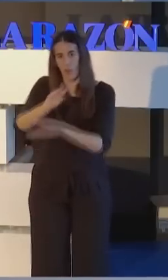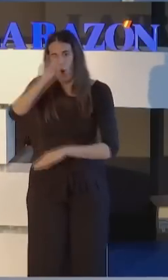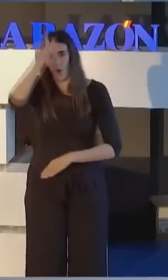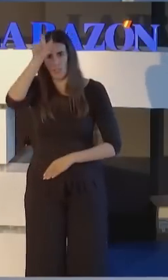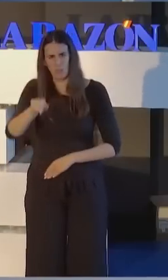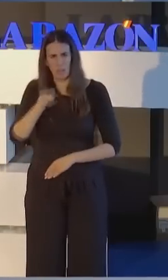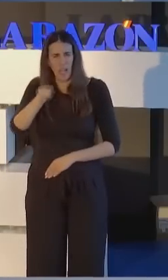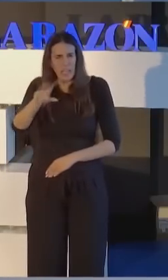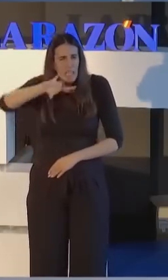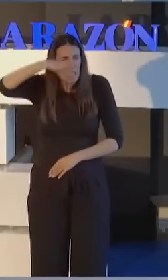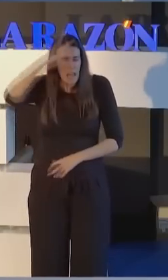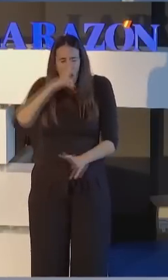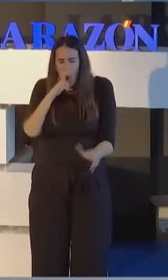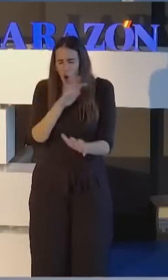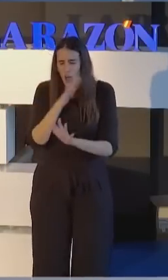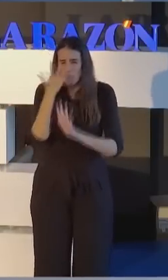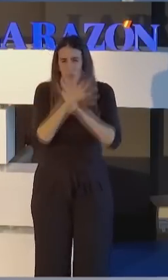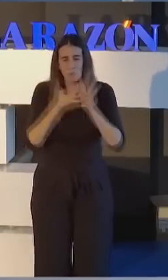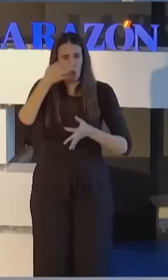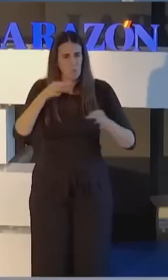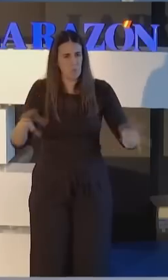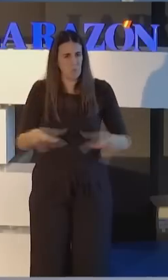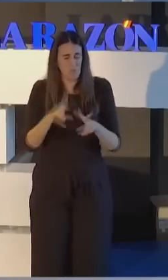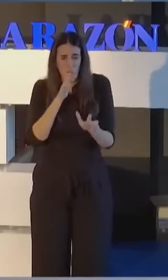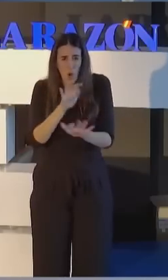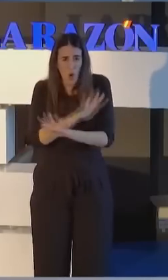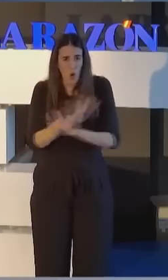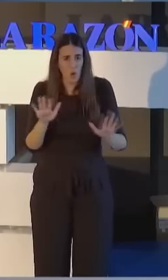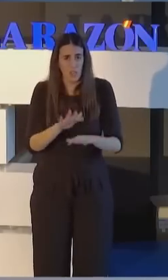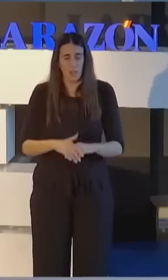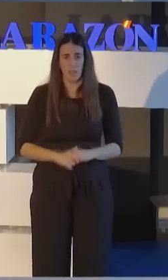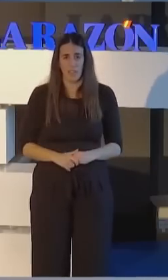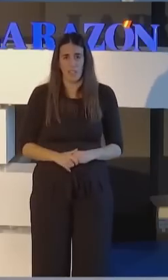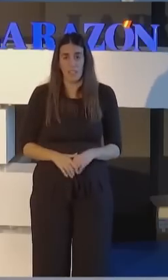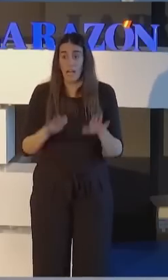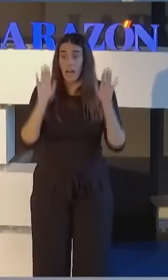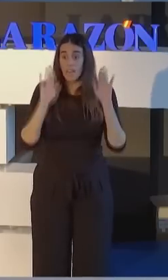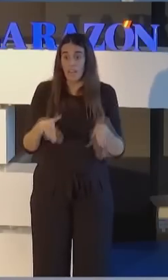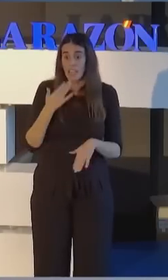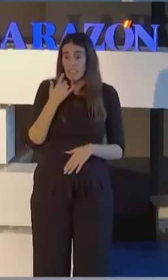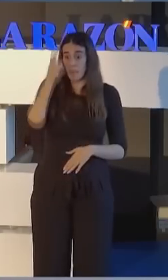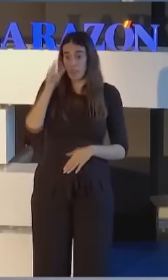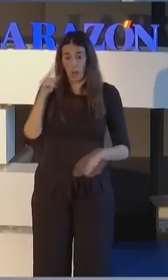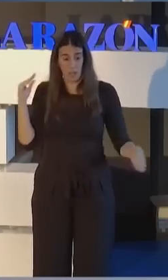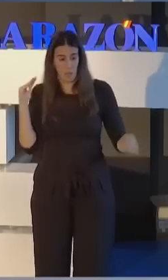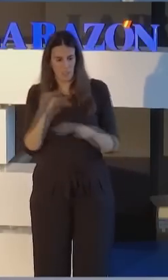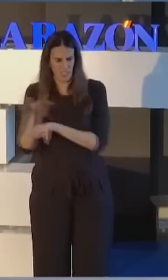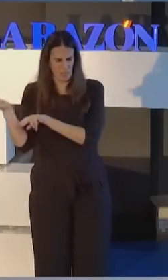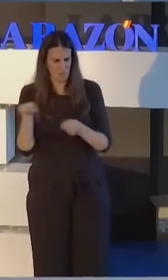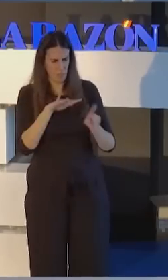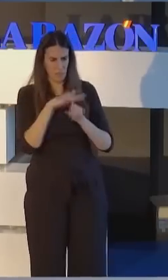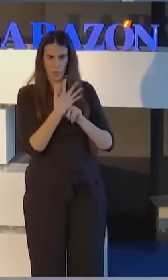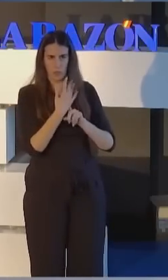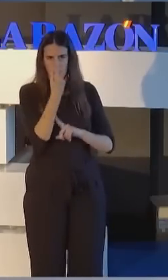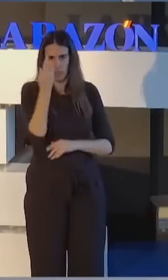verdaderamente aberrante la idea de la justicia social y el correlato es que entonces aquel que tenía que invertir no termina invirtiendo